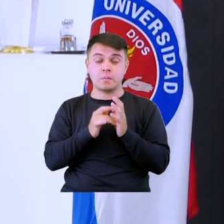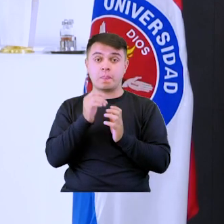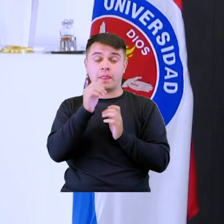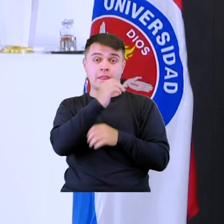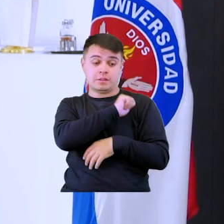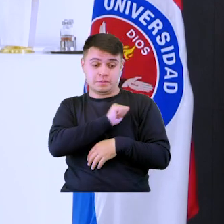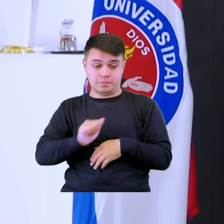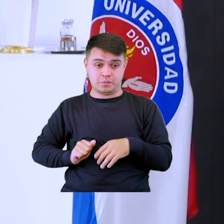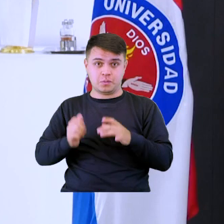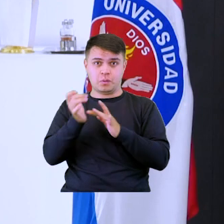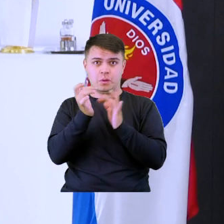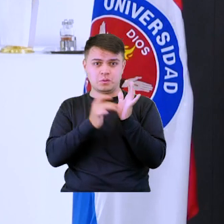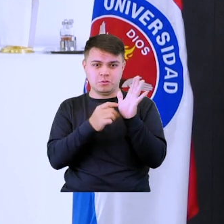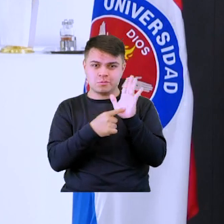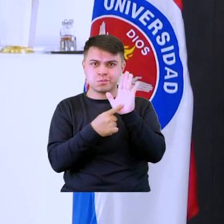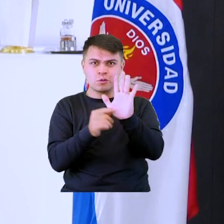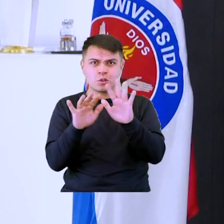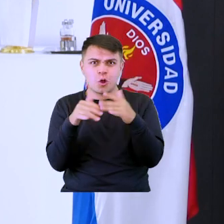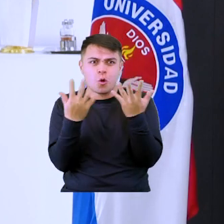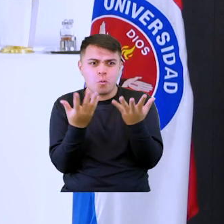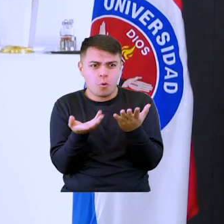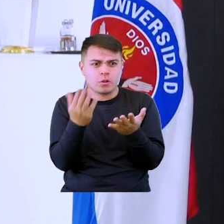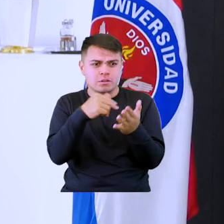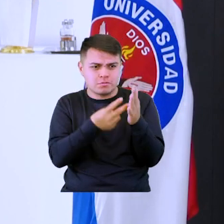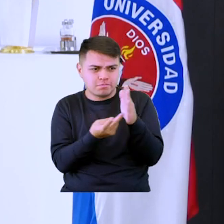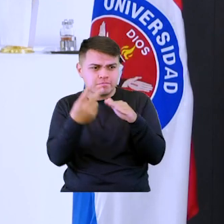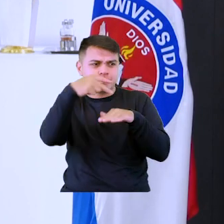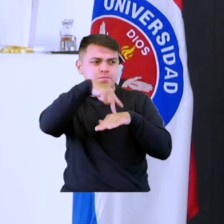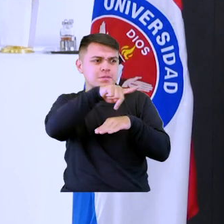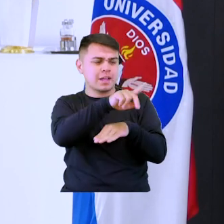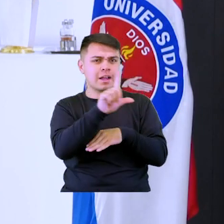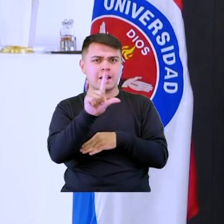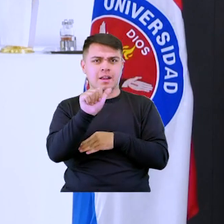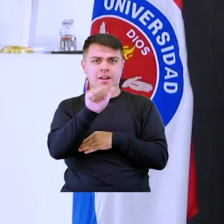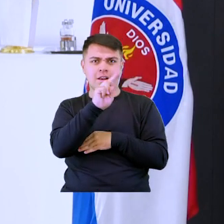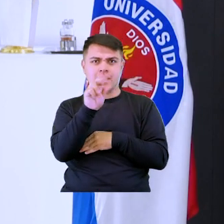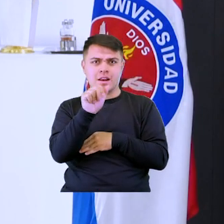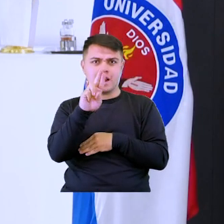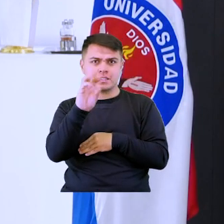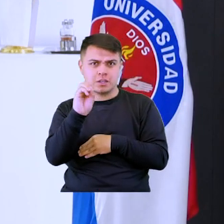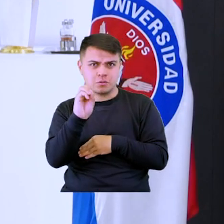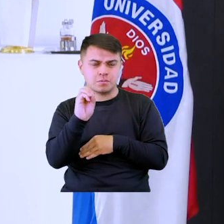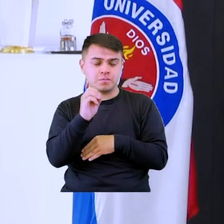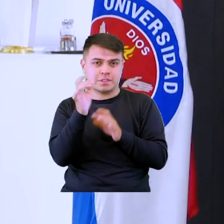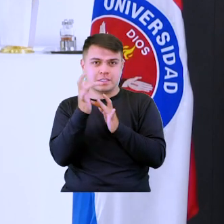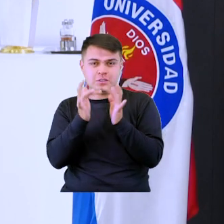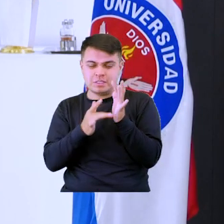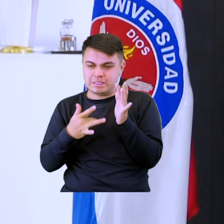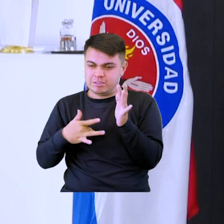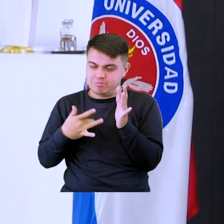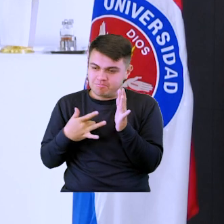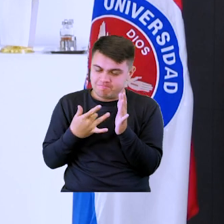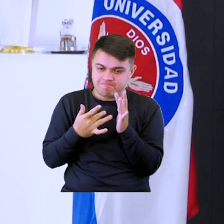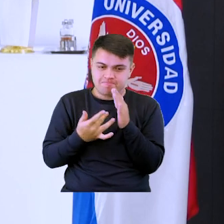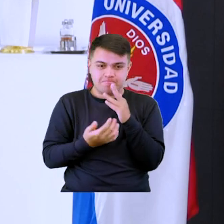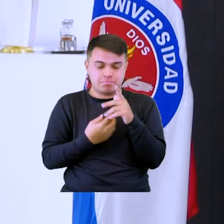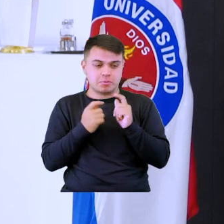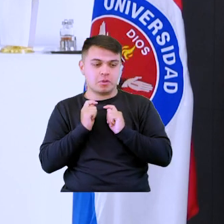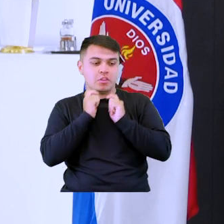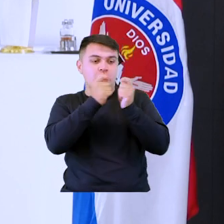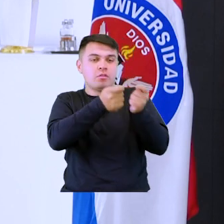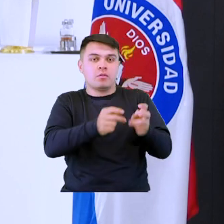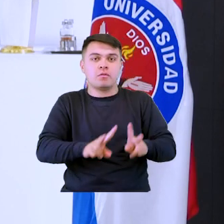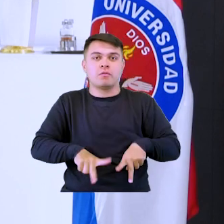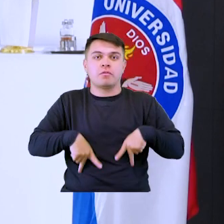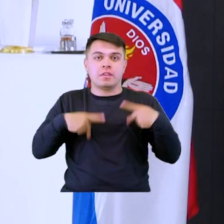muestra cómo resucitó a Lázaro, que lo amaba. Se conmovió muchísimo en sus entrañas y le da vida. Quiere demostrar